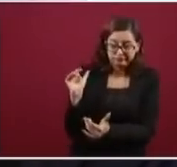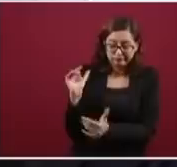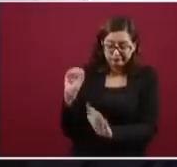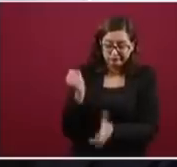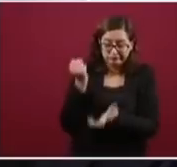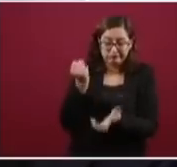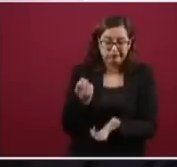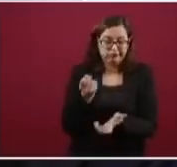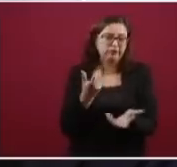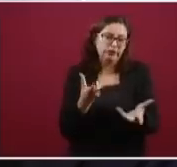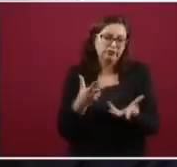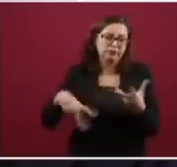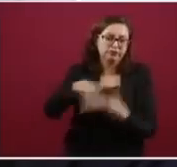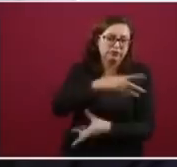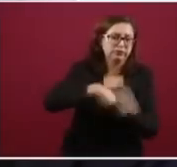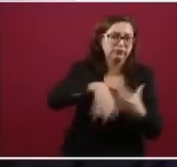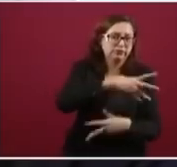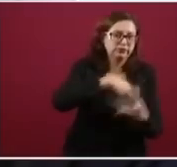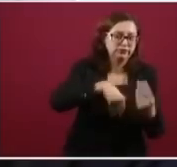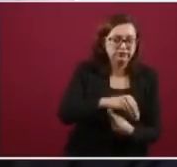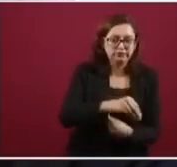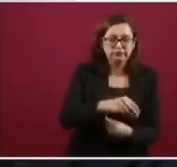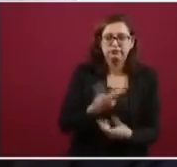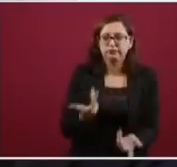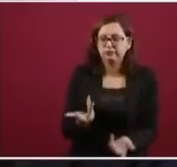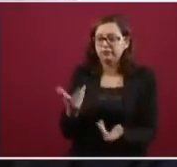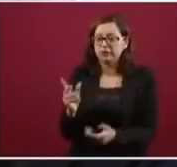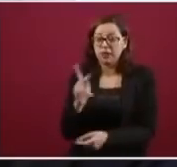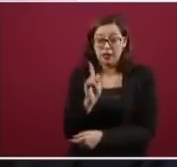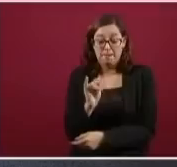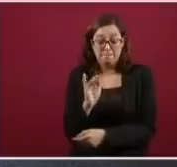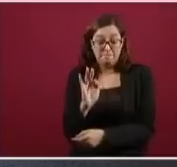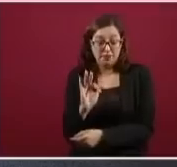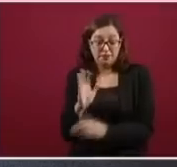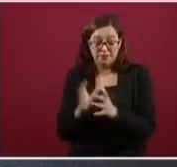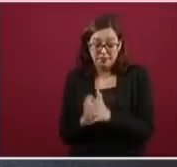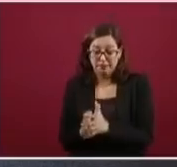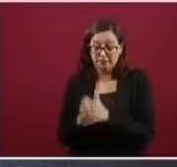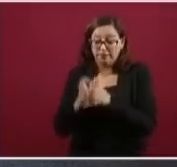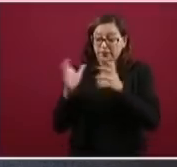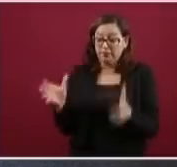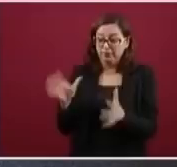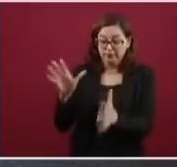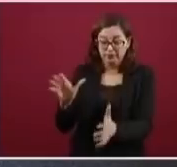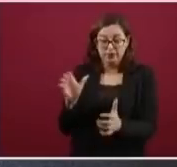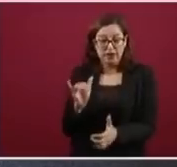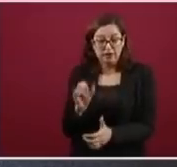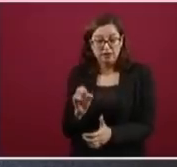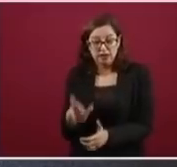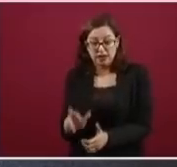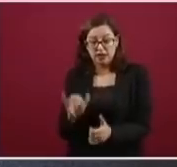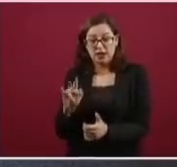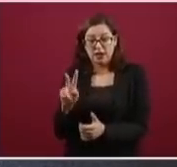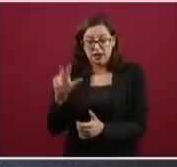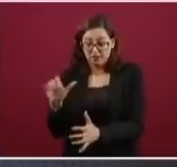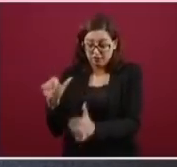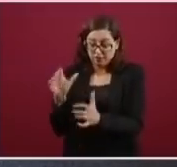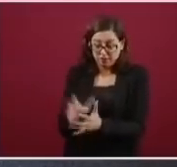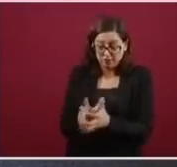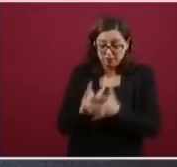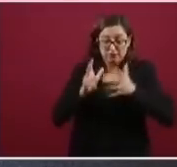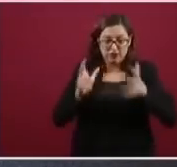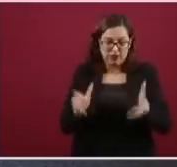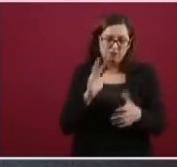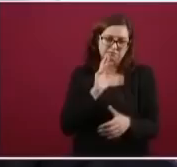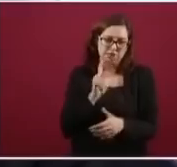económica si el el crecimiento es mayor si el pib es mayor hay un mayor ingreso sobre la renta y un mayor iván el segundo es la